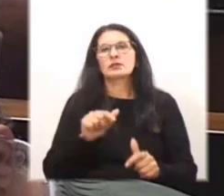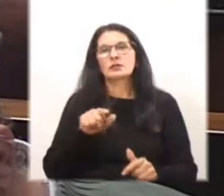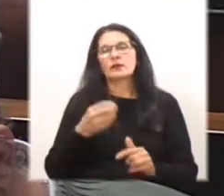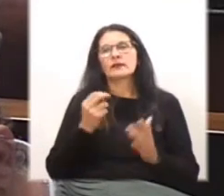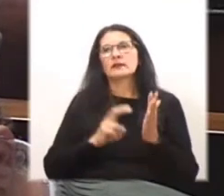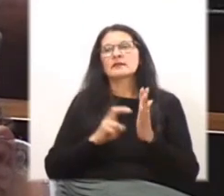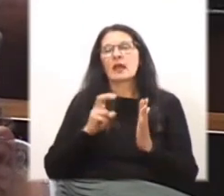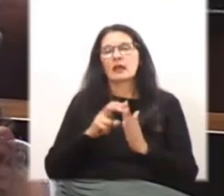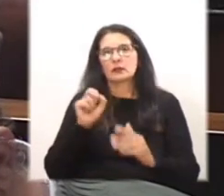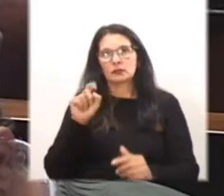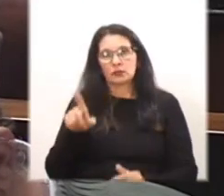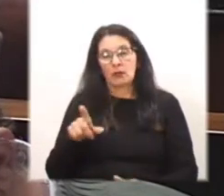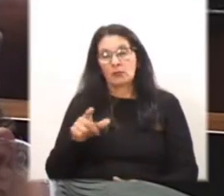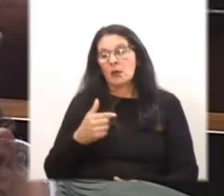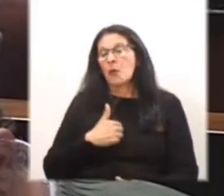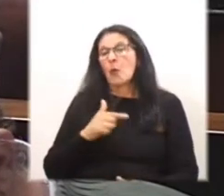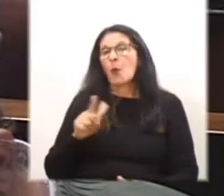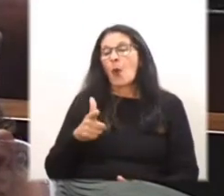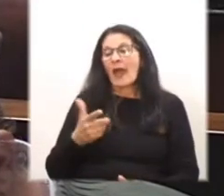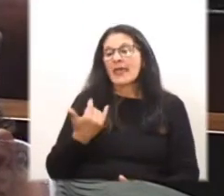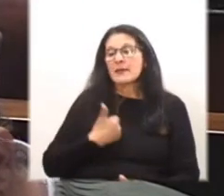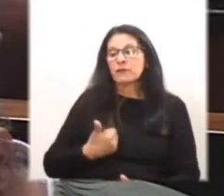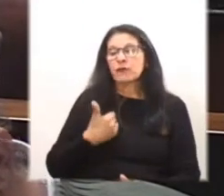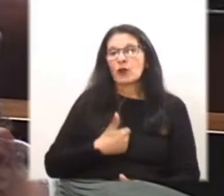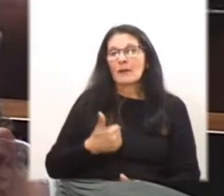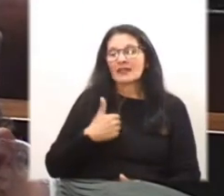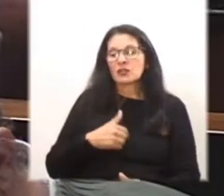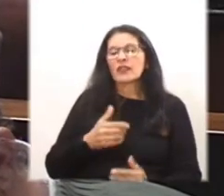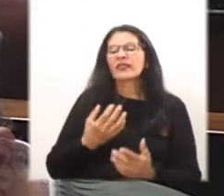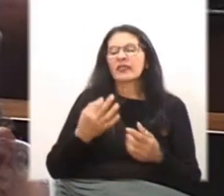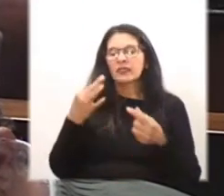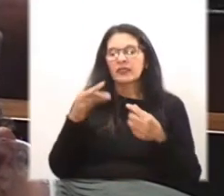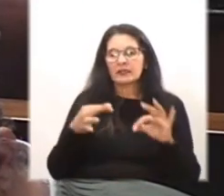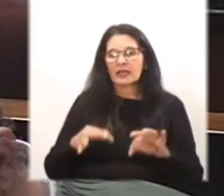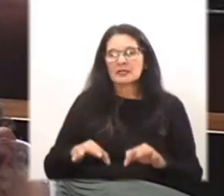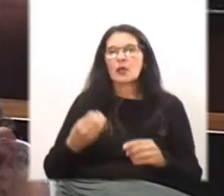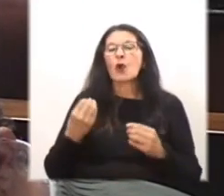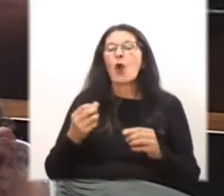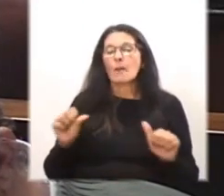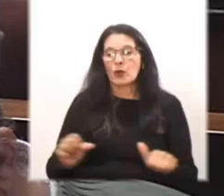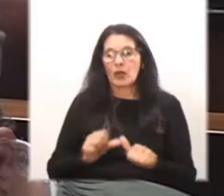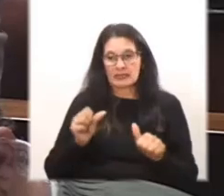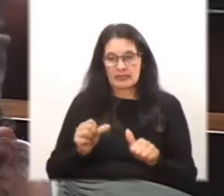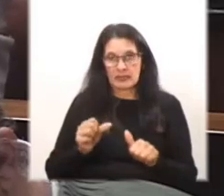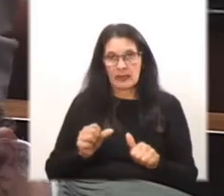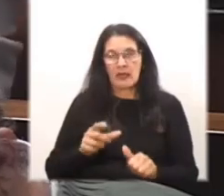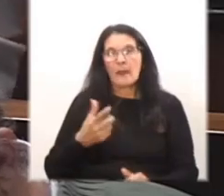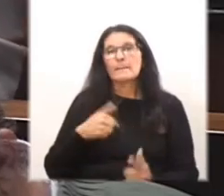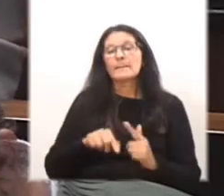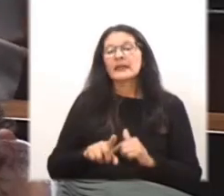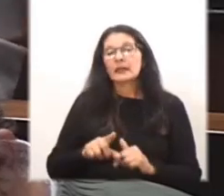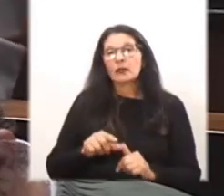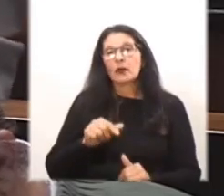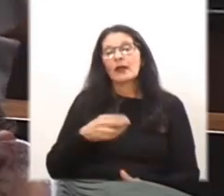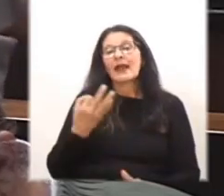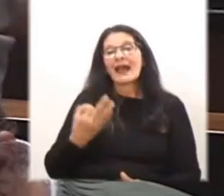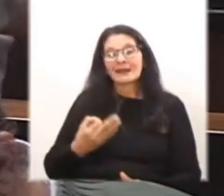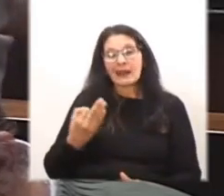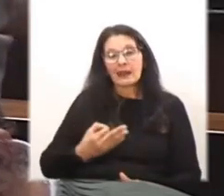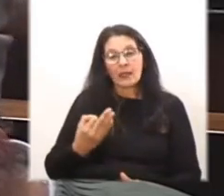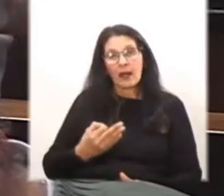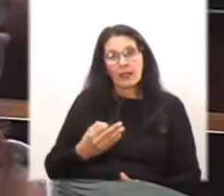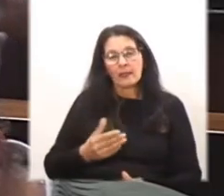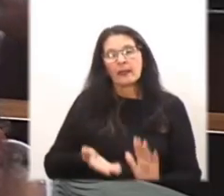Grande. No tengo la información detallada de cómo se hacían las resoluciones, pero me parece que es evidente que la realidad es